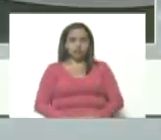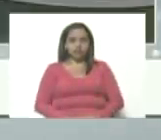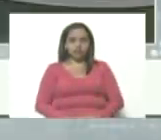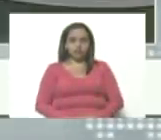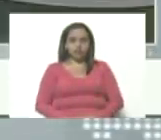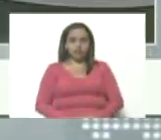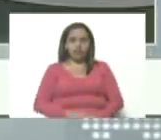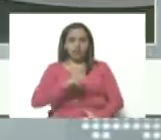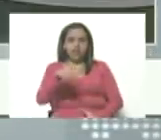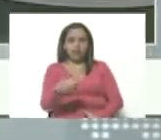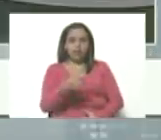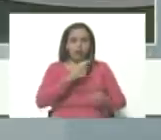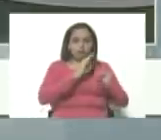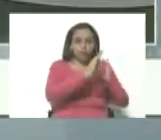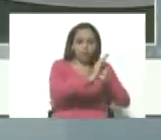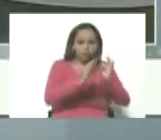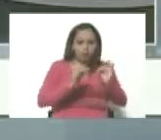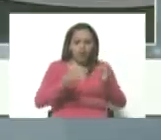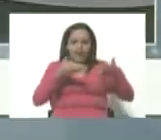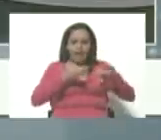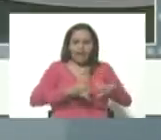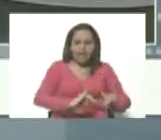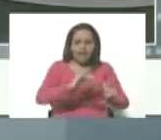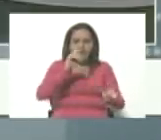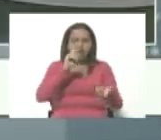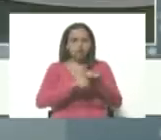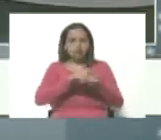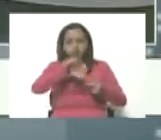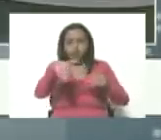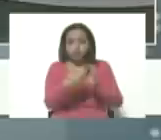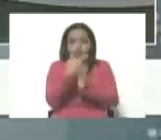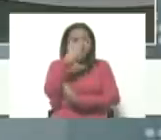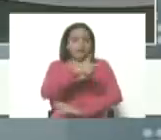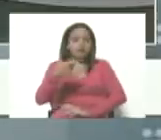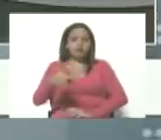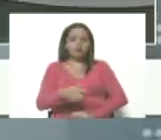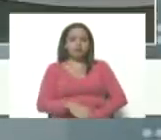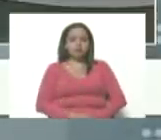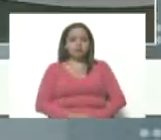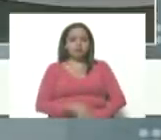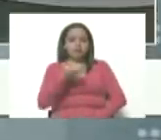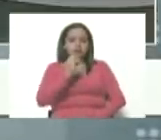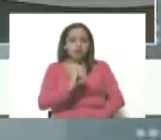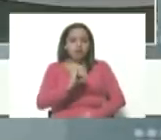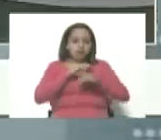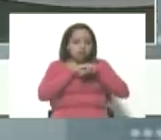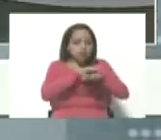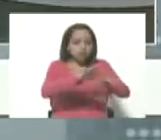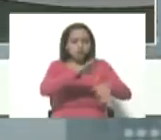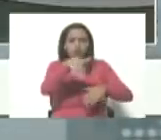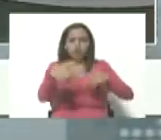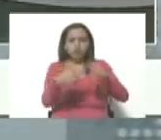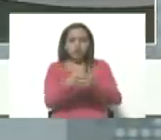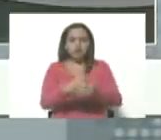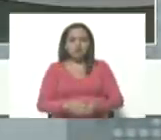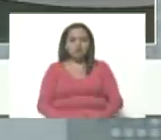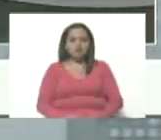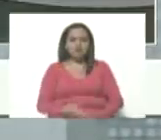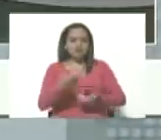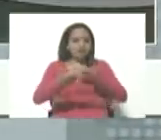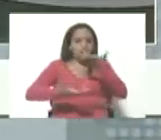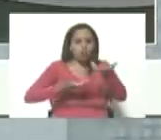termina contaminando a la hija, al esposo, a todo el mundo. Termina contaminando, bueno, la